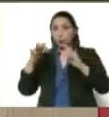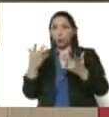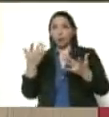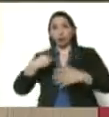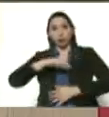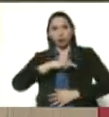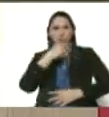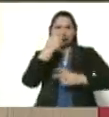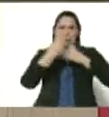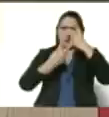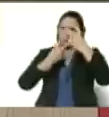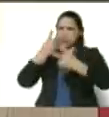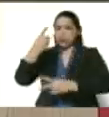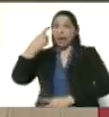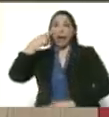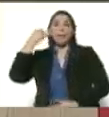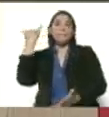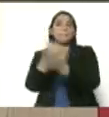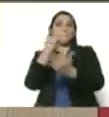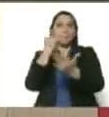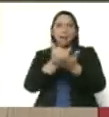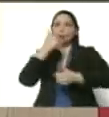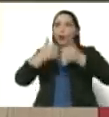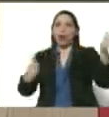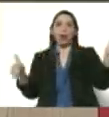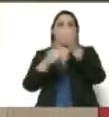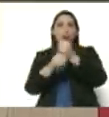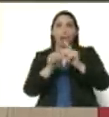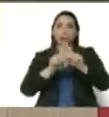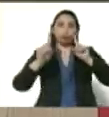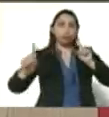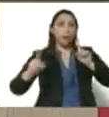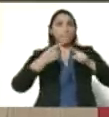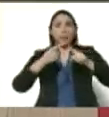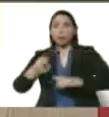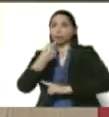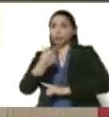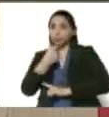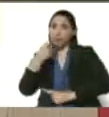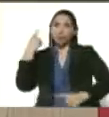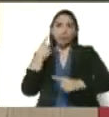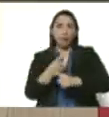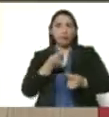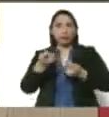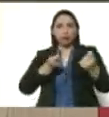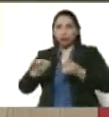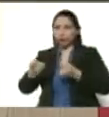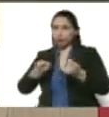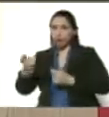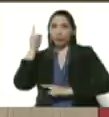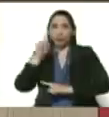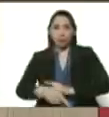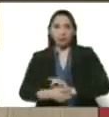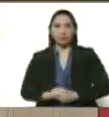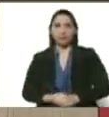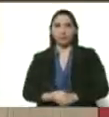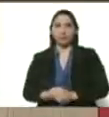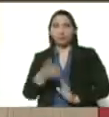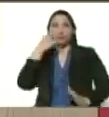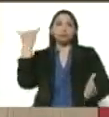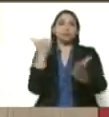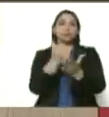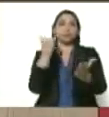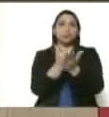ido detrás de los casos para encontrarlos, para aislarlos, para tratarlos, para controlarlos y sobre todo para la